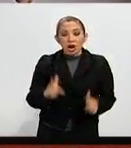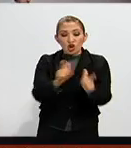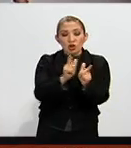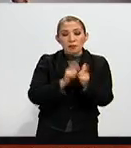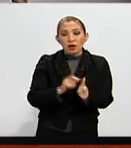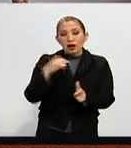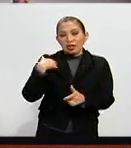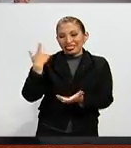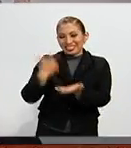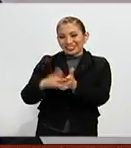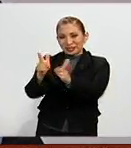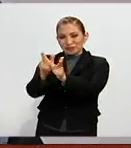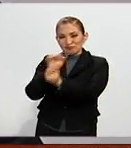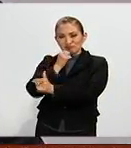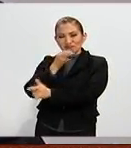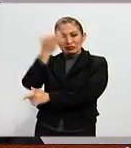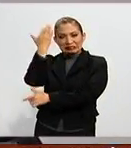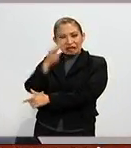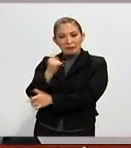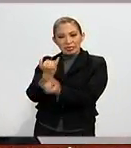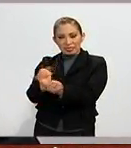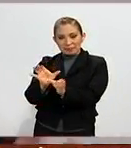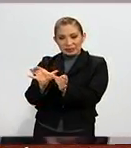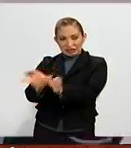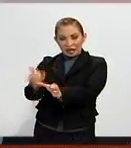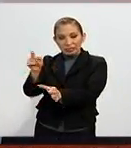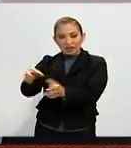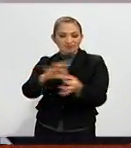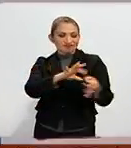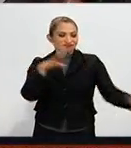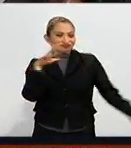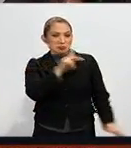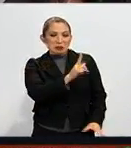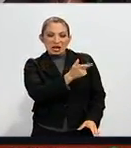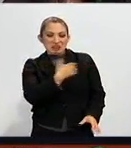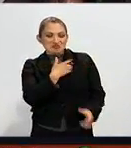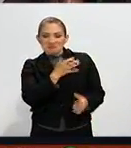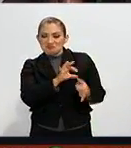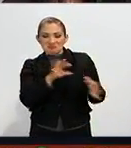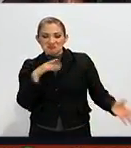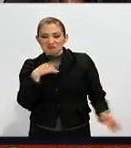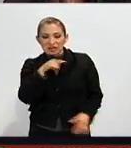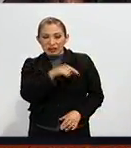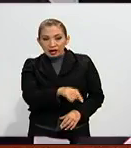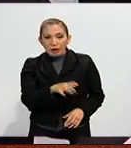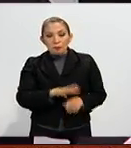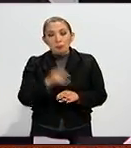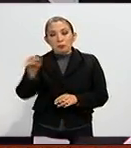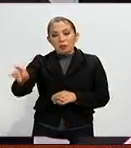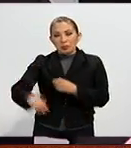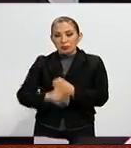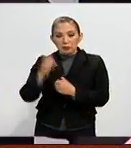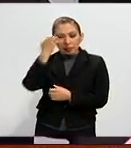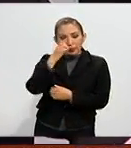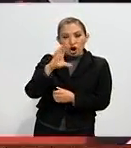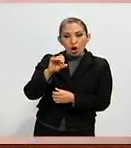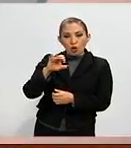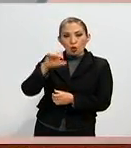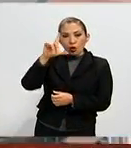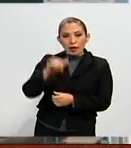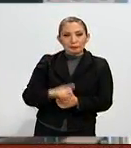grupo interdisciplinario de expertos independientes rompe con la Procuraduría General de la República por el peritaje en